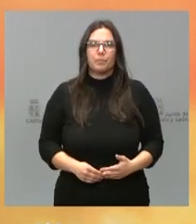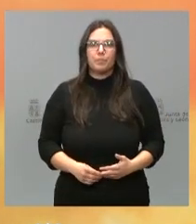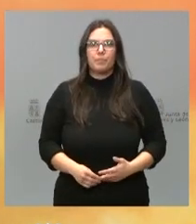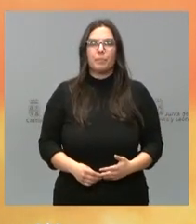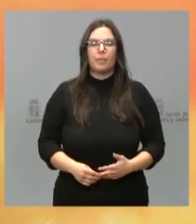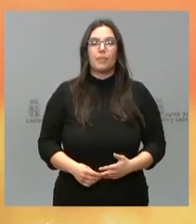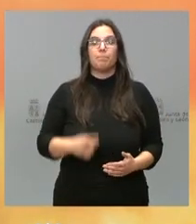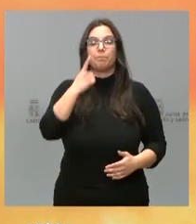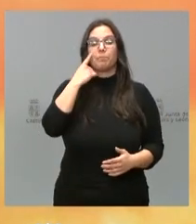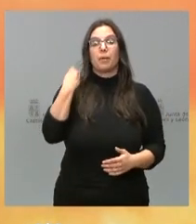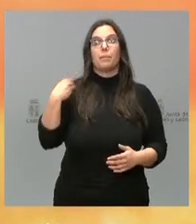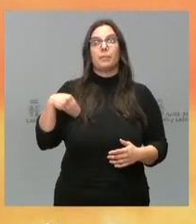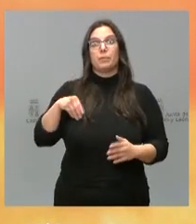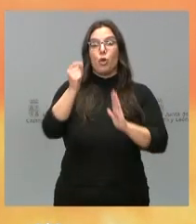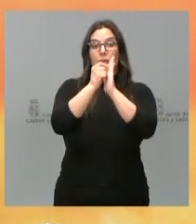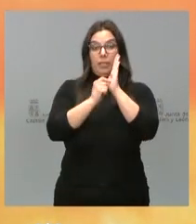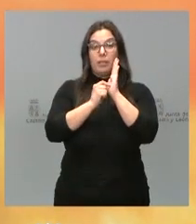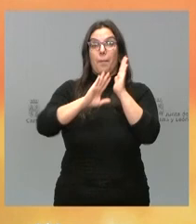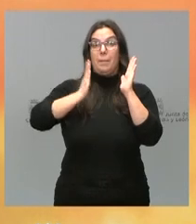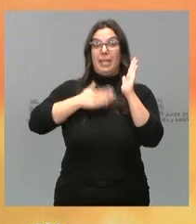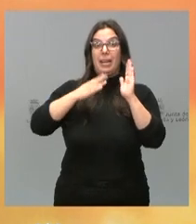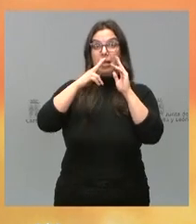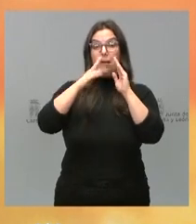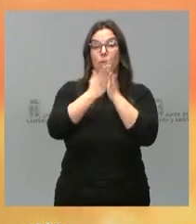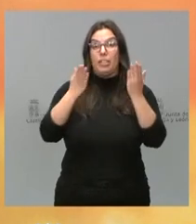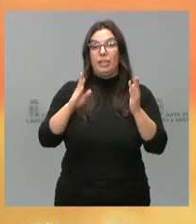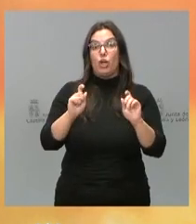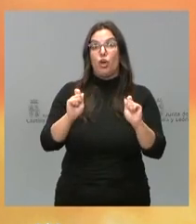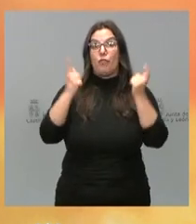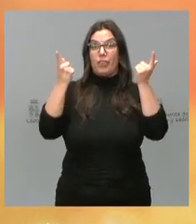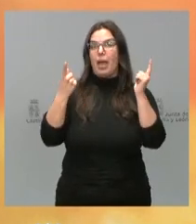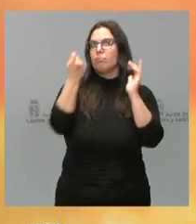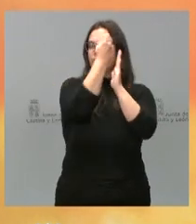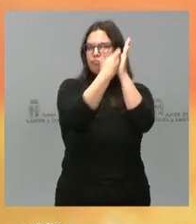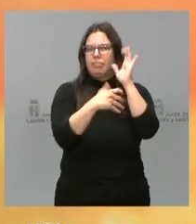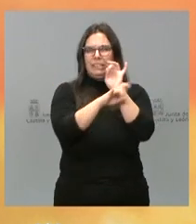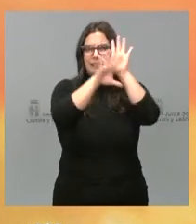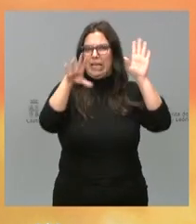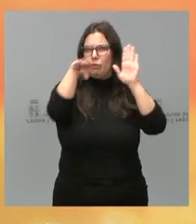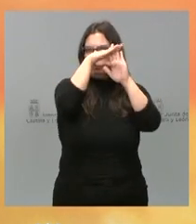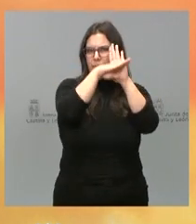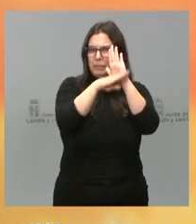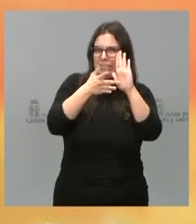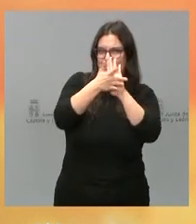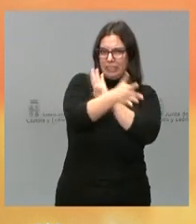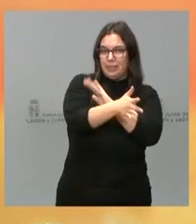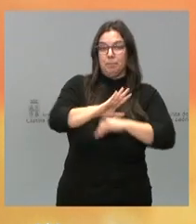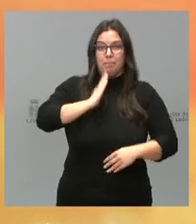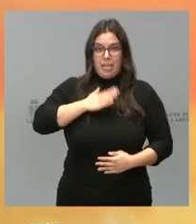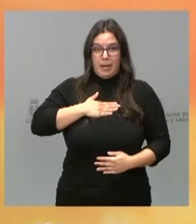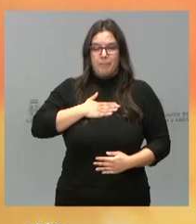mire en la publicación de las masas todo esto va a ir aclarado como he dicho Mañana